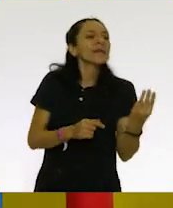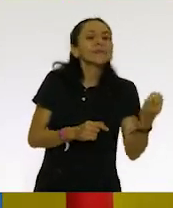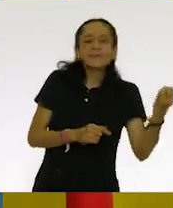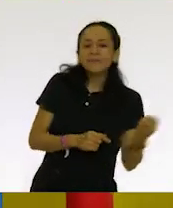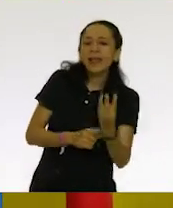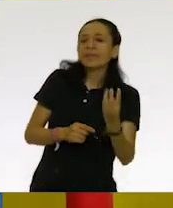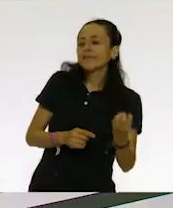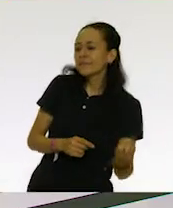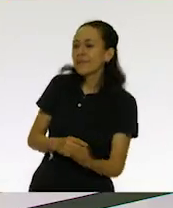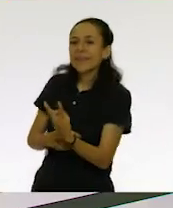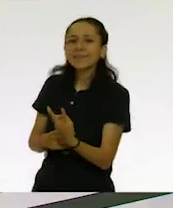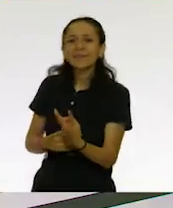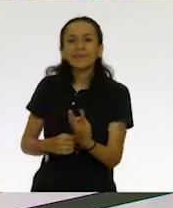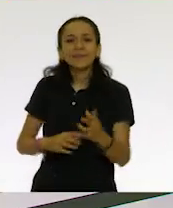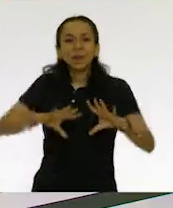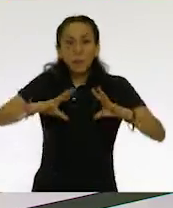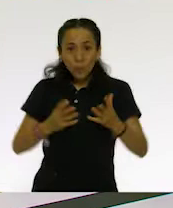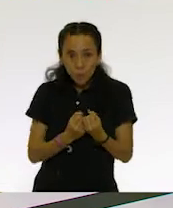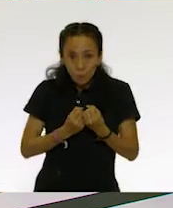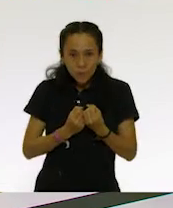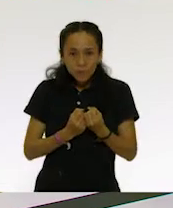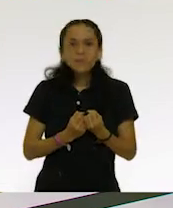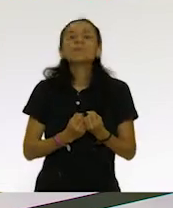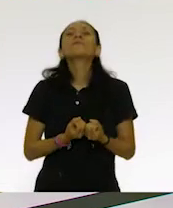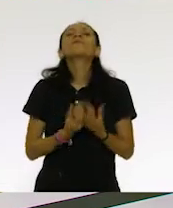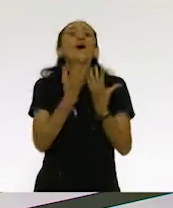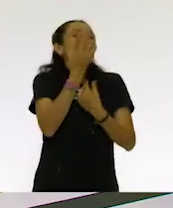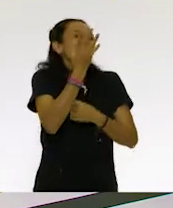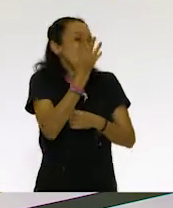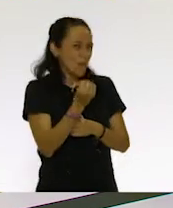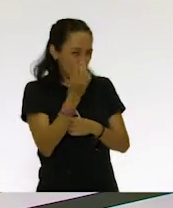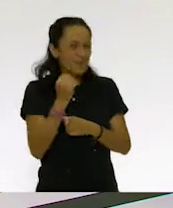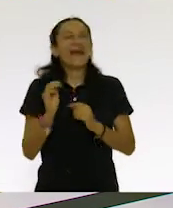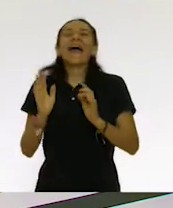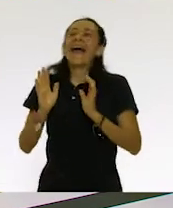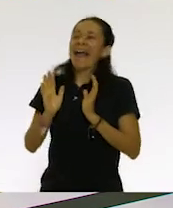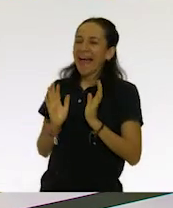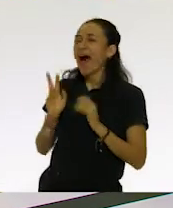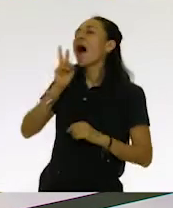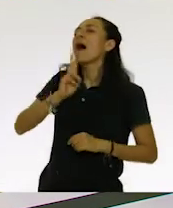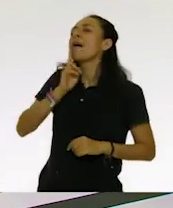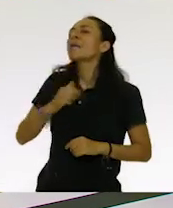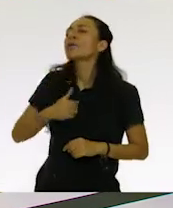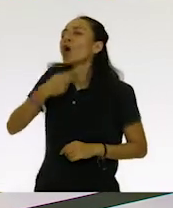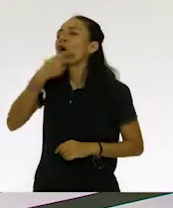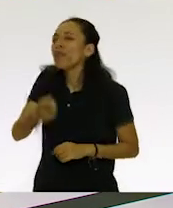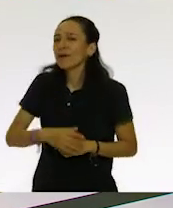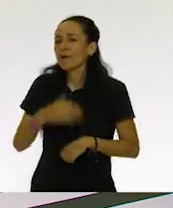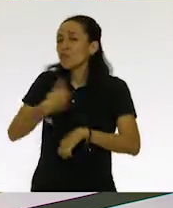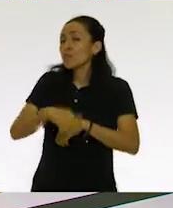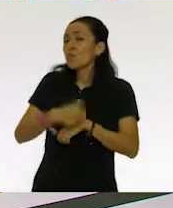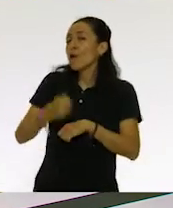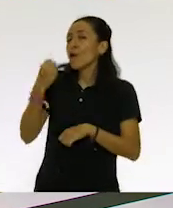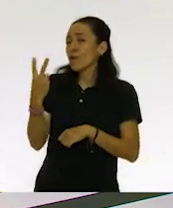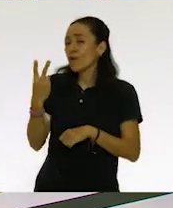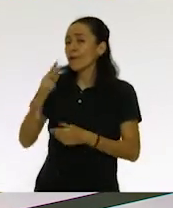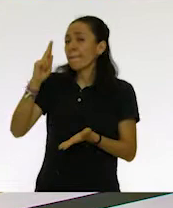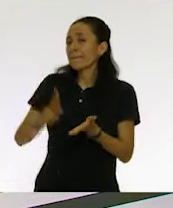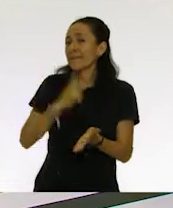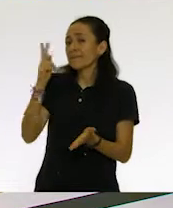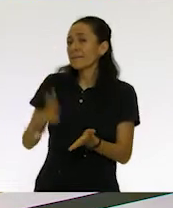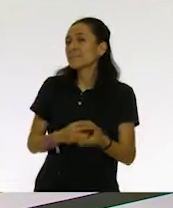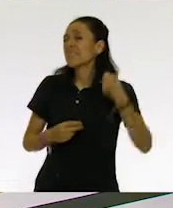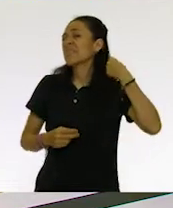9. Ah, muy bien. Entonces, si te digo 2 veces 2, supongamos que